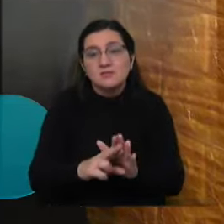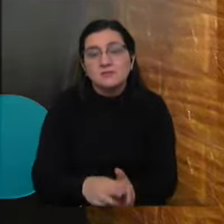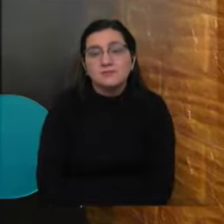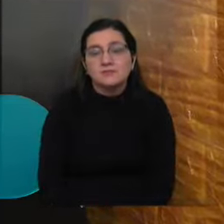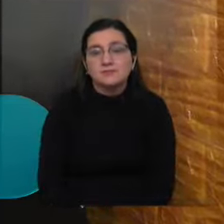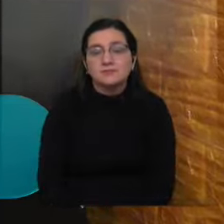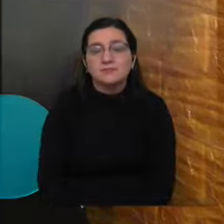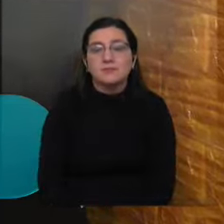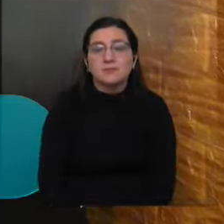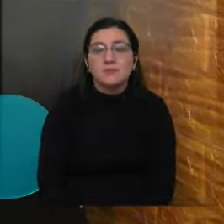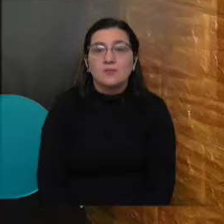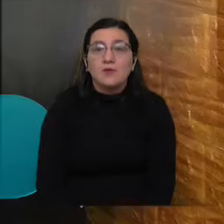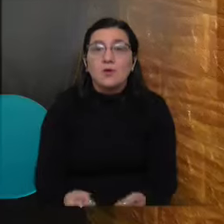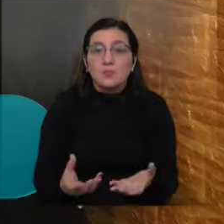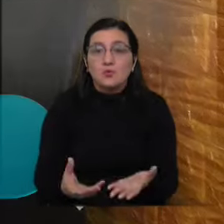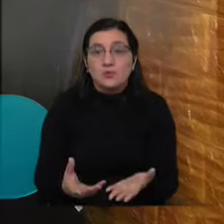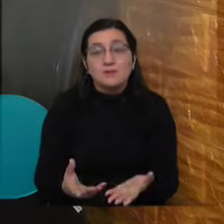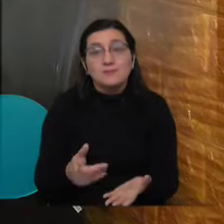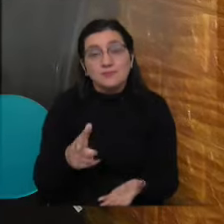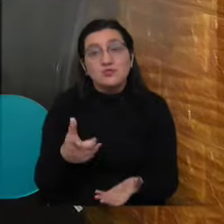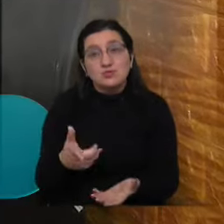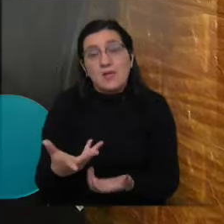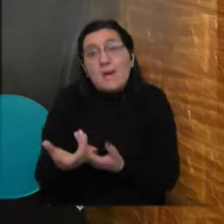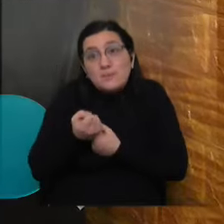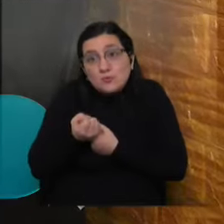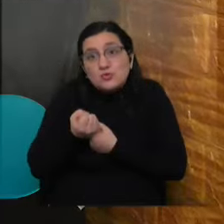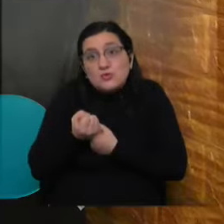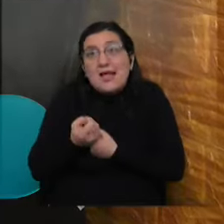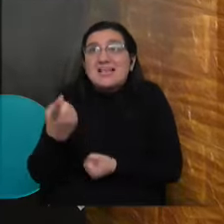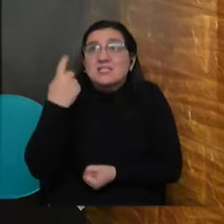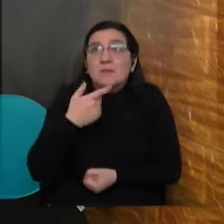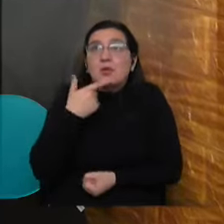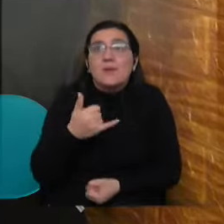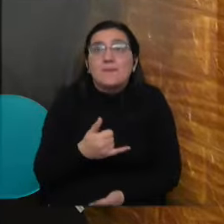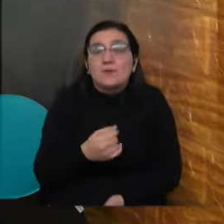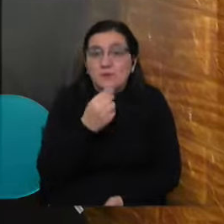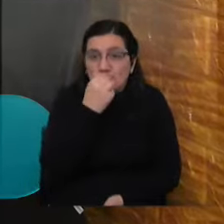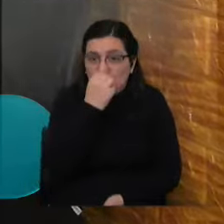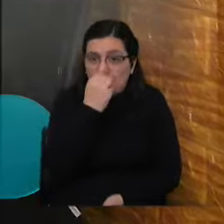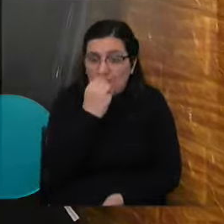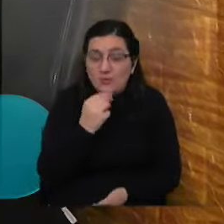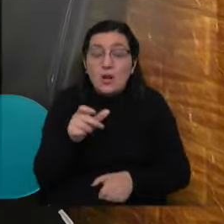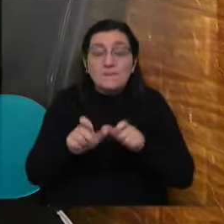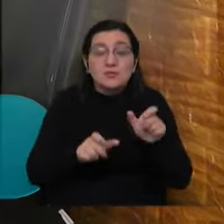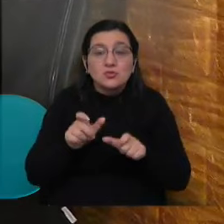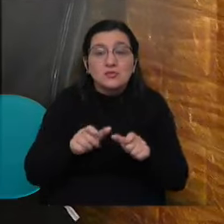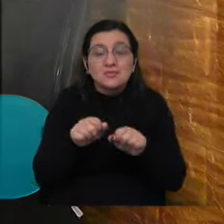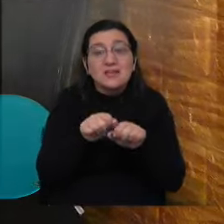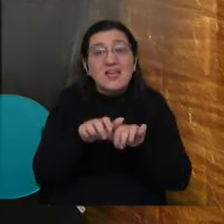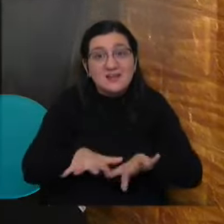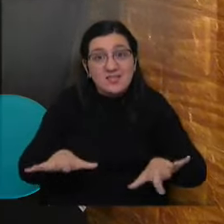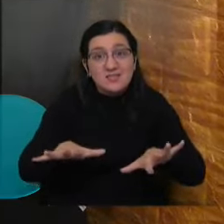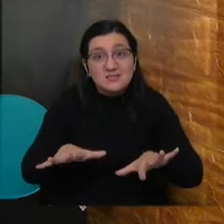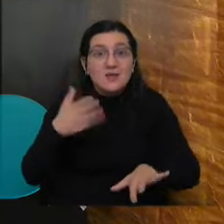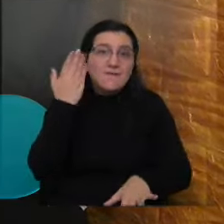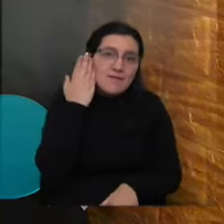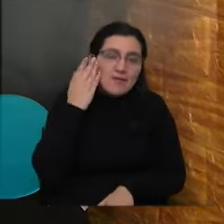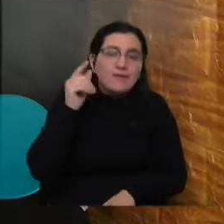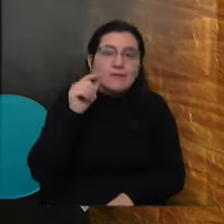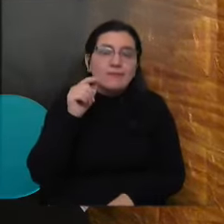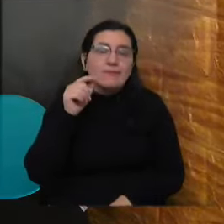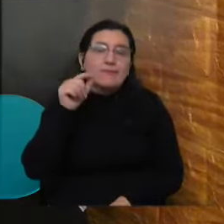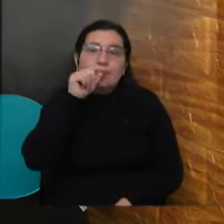mía de trabajo porque porque me hacen mucho bien y porque obviamente ayer por ejemplo con la gente que hace toda la parte de redes sociales Che tenemos que hacer